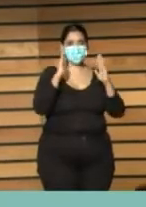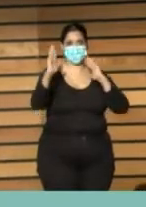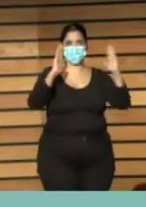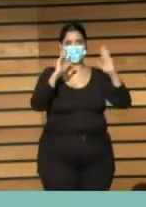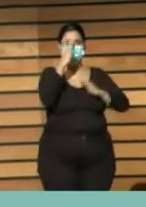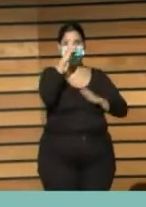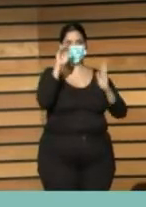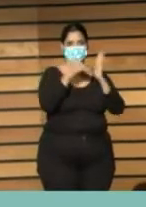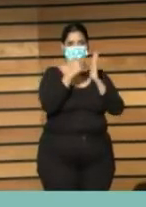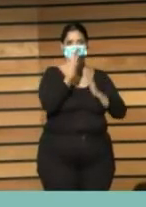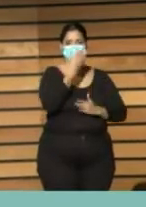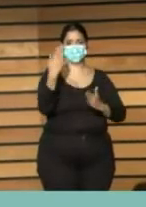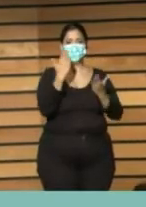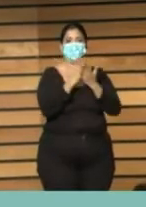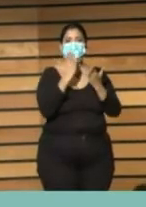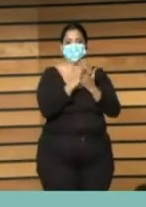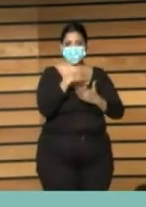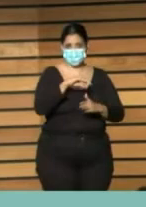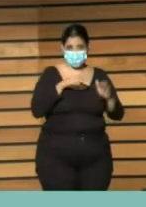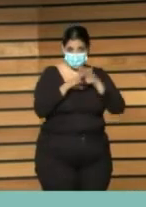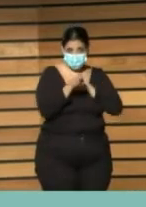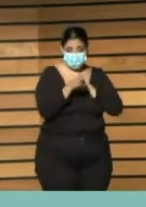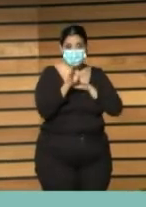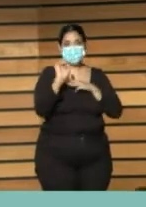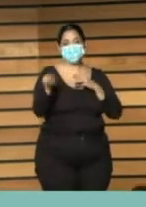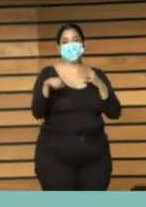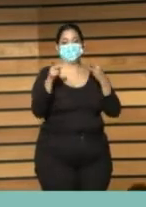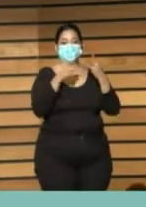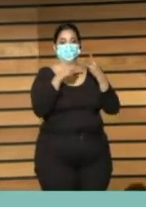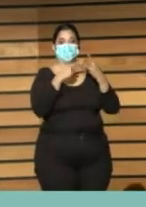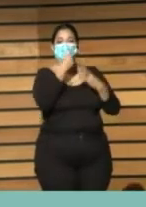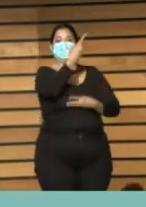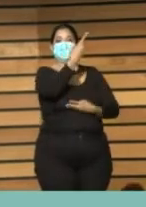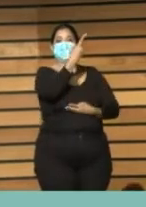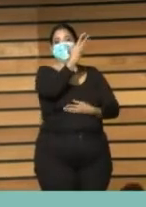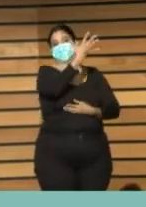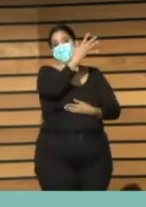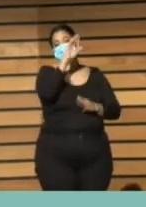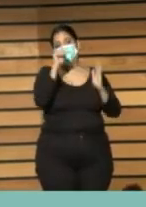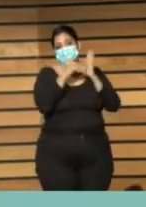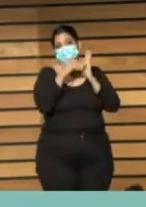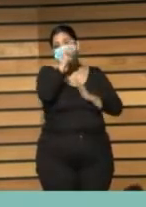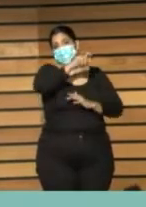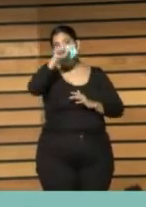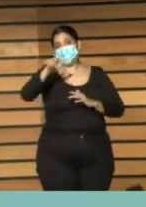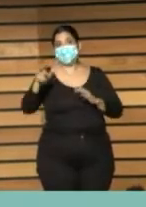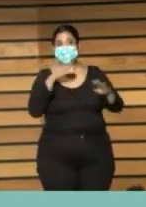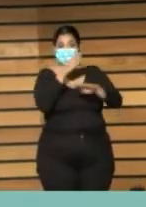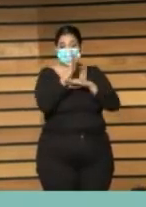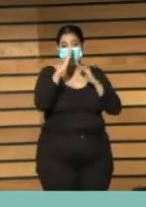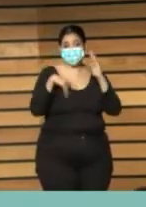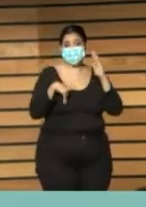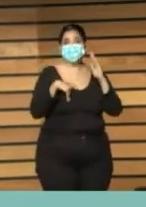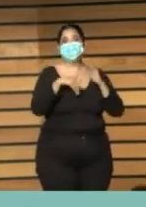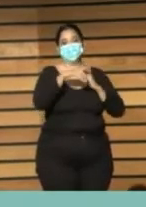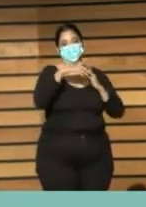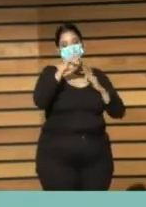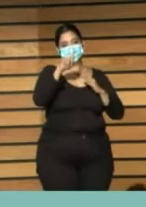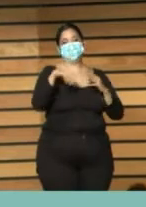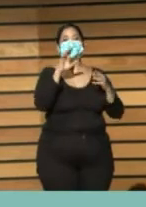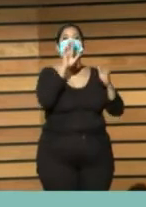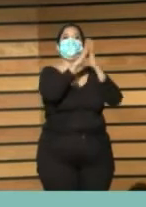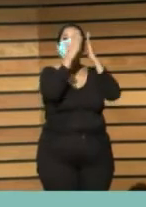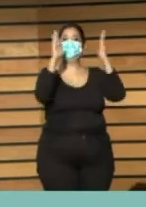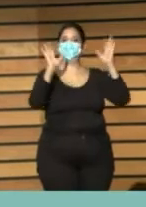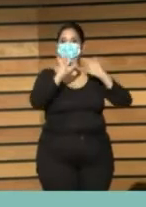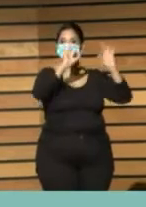Y en la categoría de bibliotecas en poblaciones de menos de 5.000 habitantes, el premio es una licencia para asistir a un curso ofrecido por SEDIC